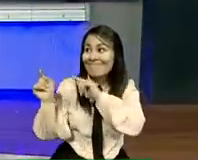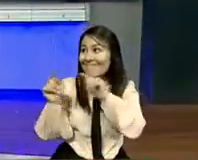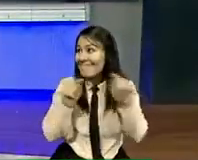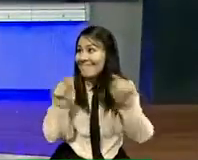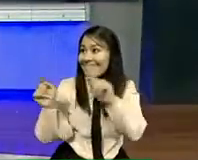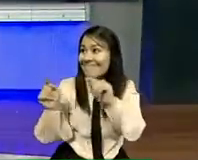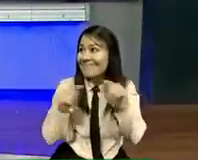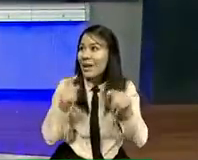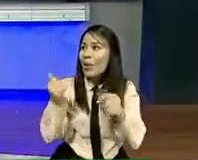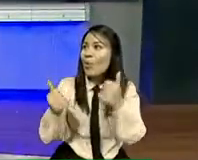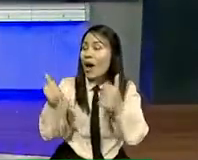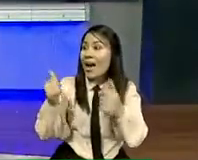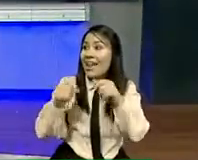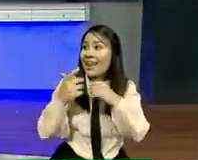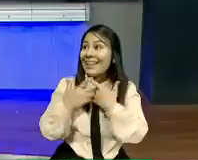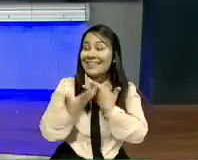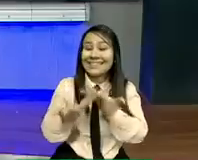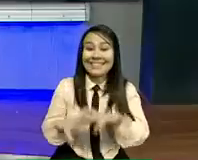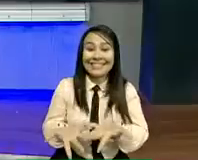A ver.